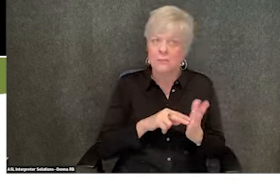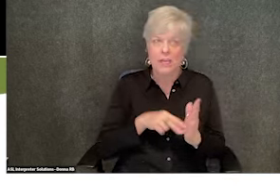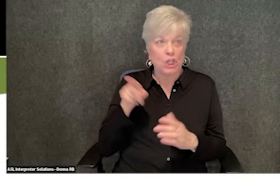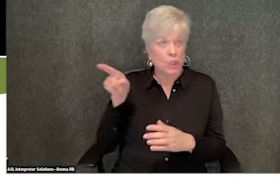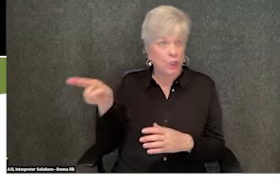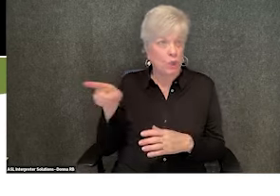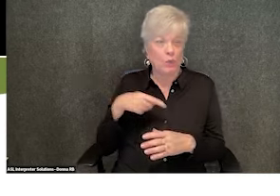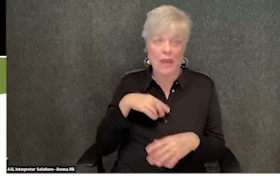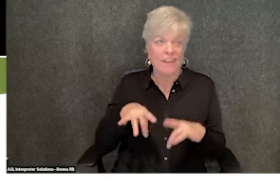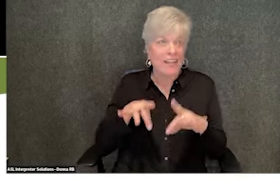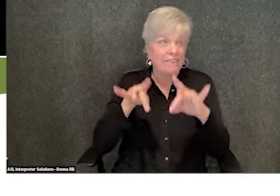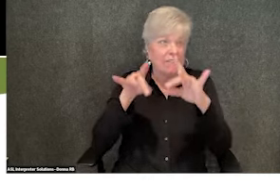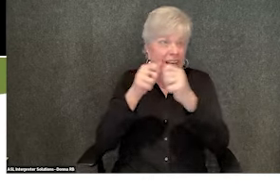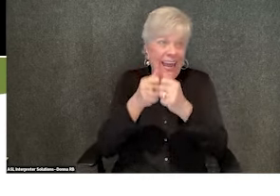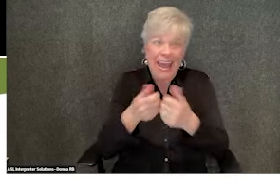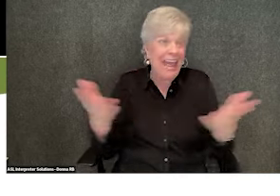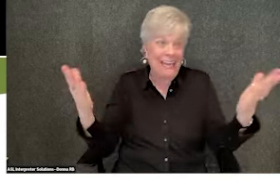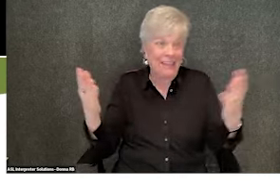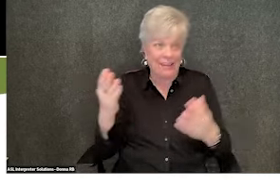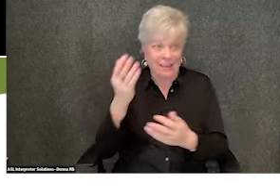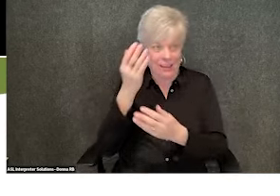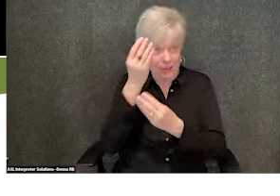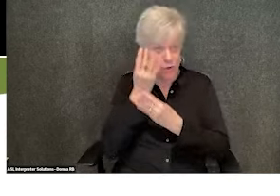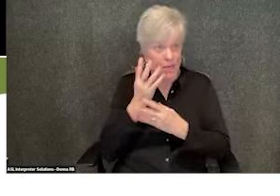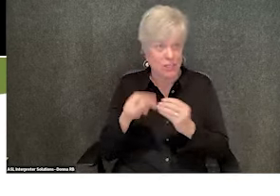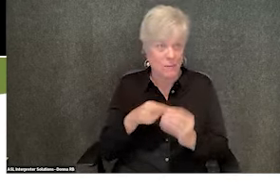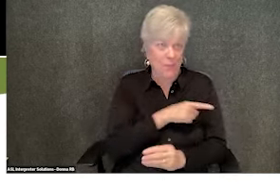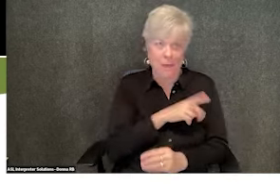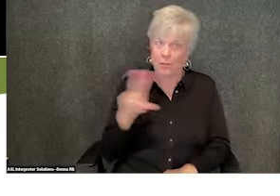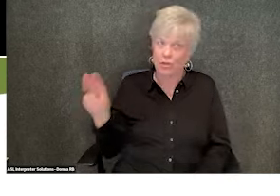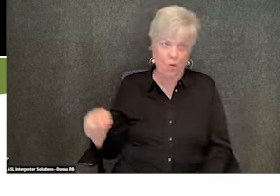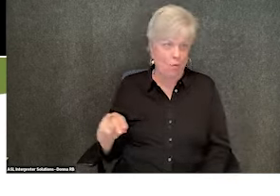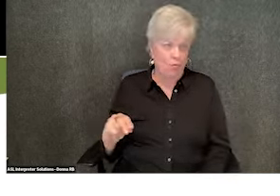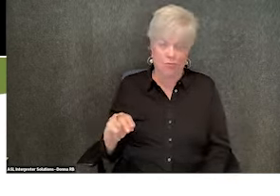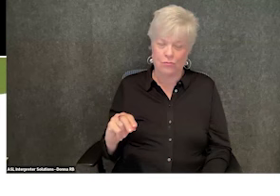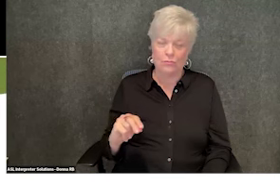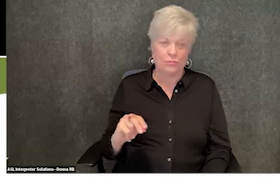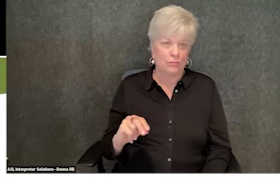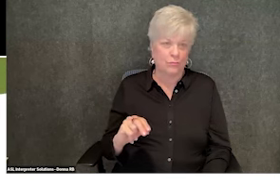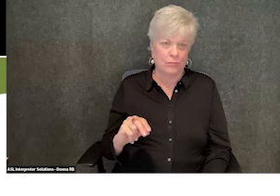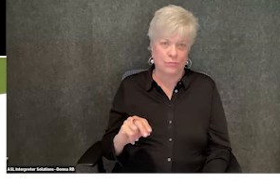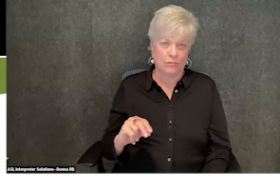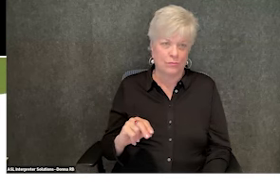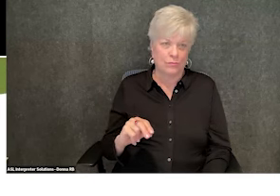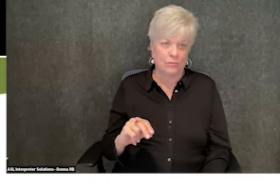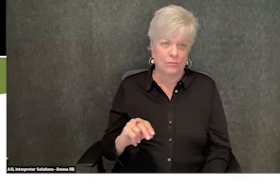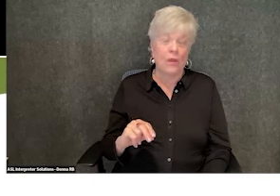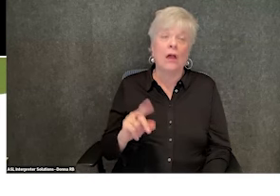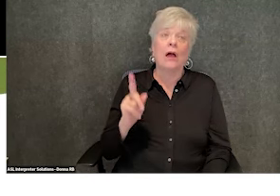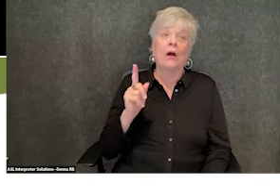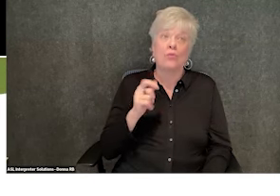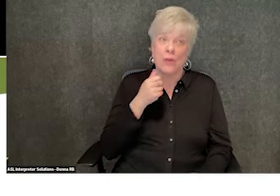Eso no quiere decir que tiene acceso a todo la información sobre esa persona.